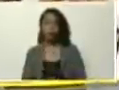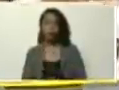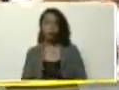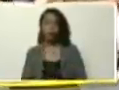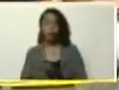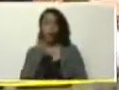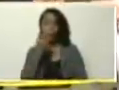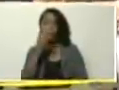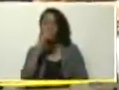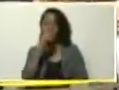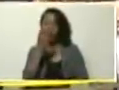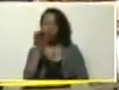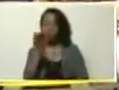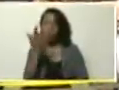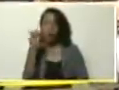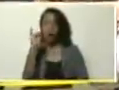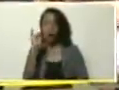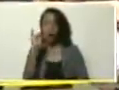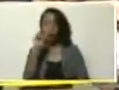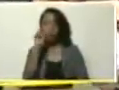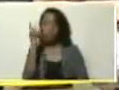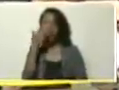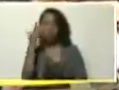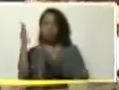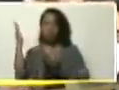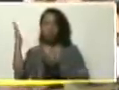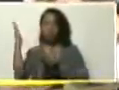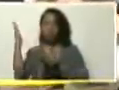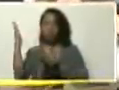¿Cuántos años tienes tú, Jesús?